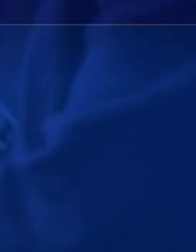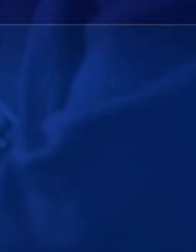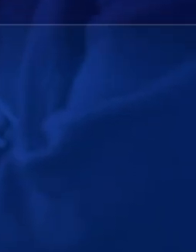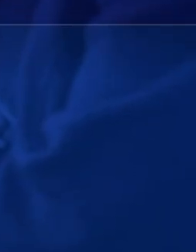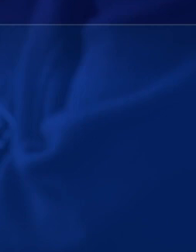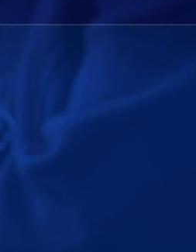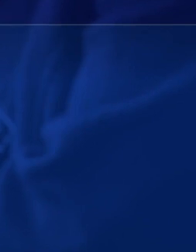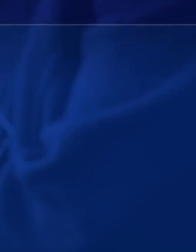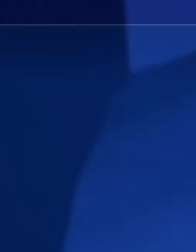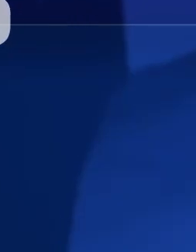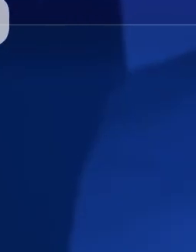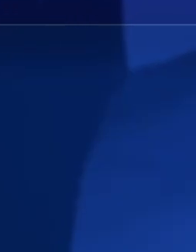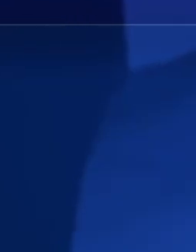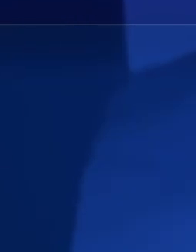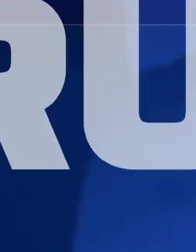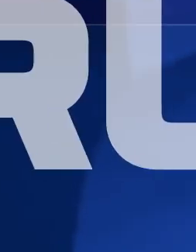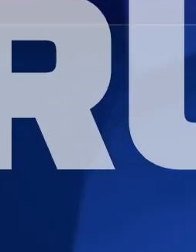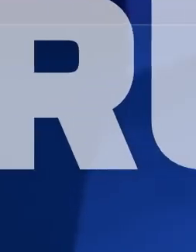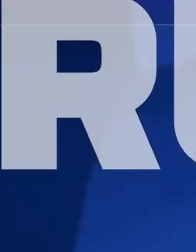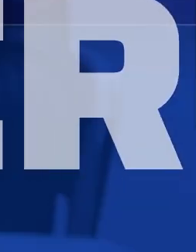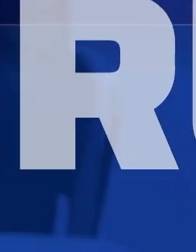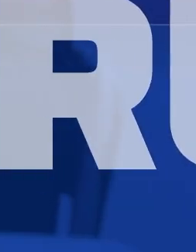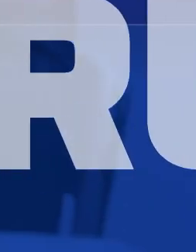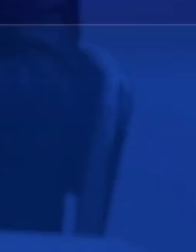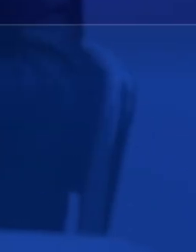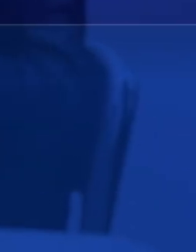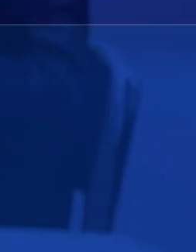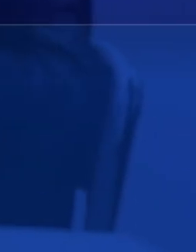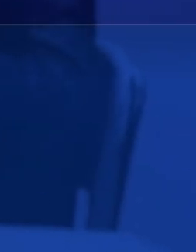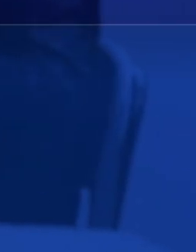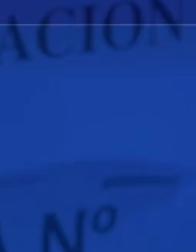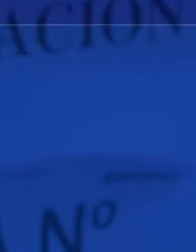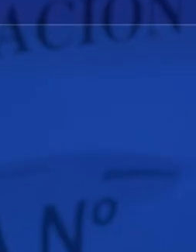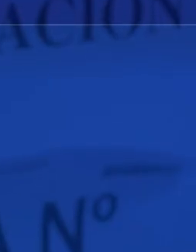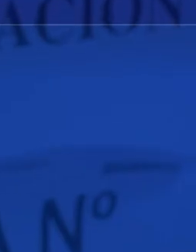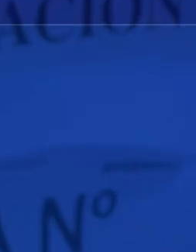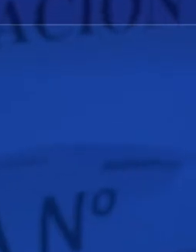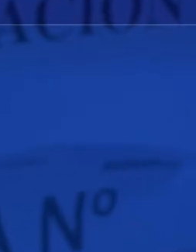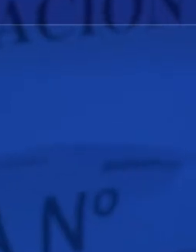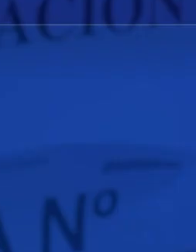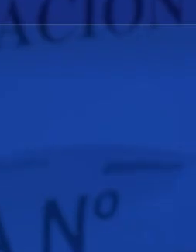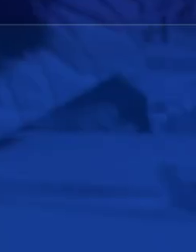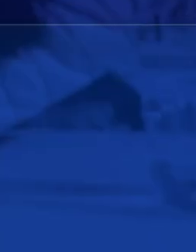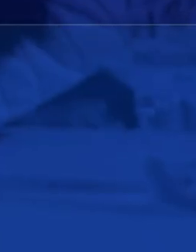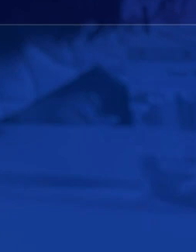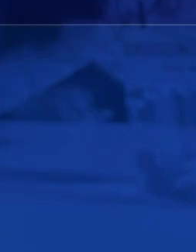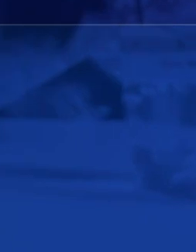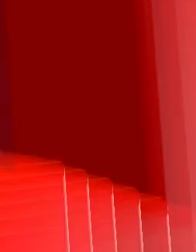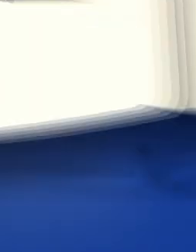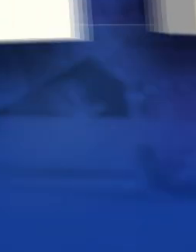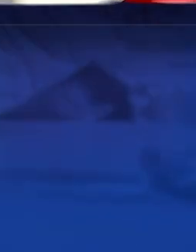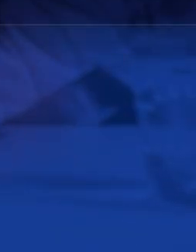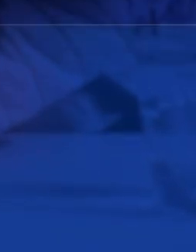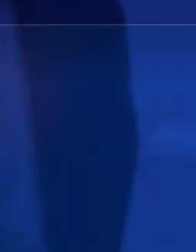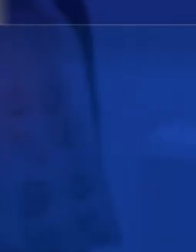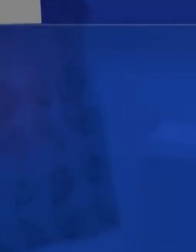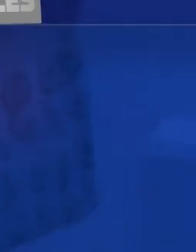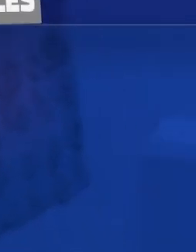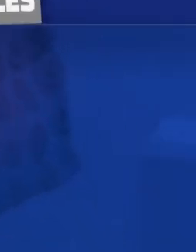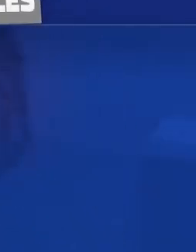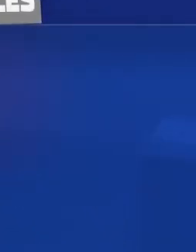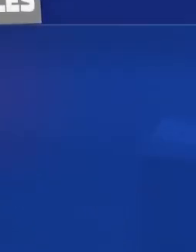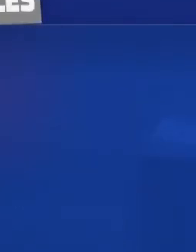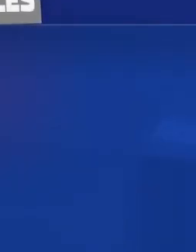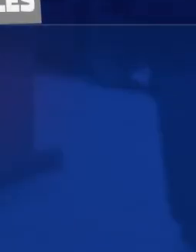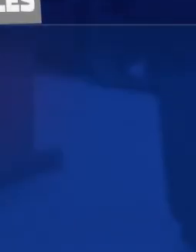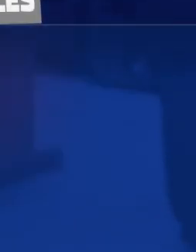y transparencias para construir El Perú que queremos exitosa presenta elige bien